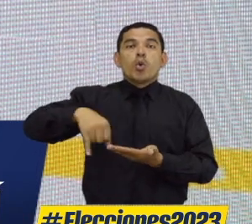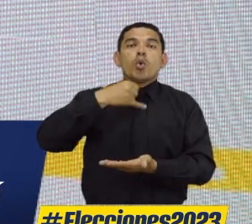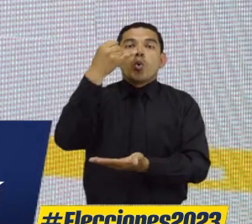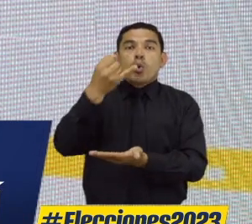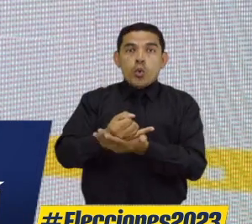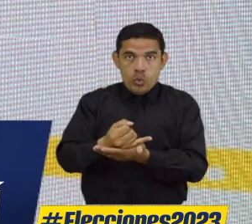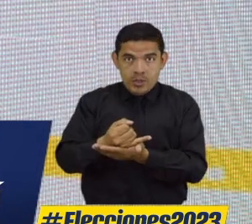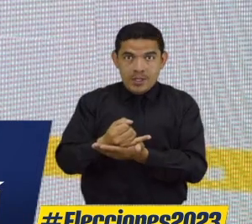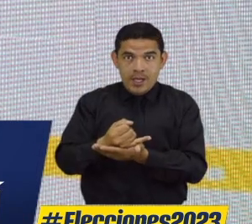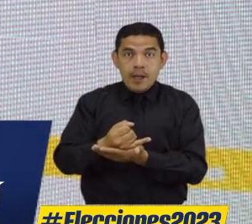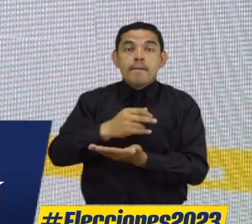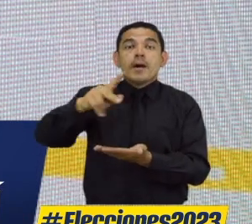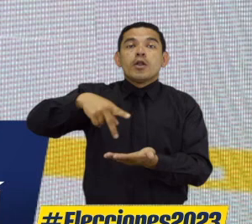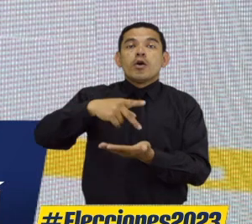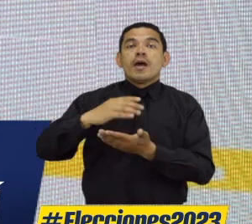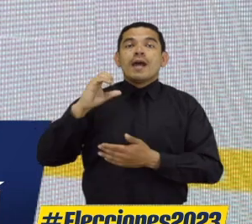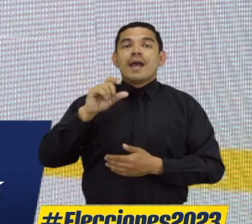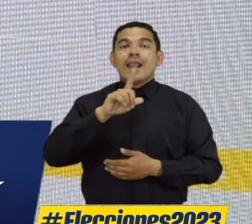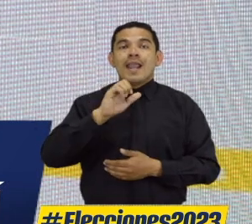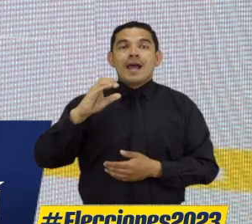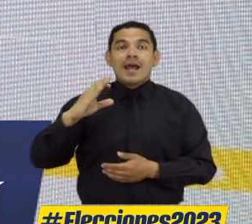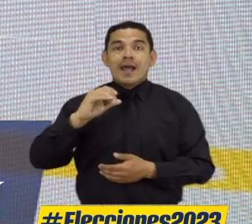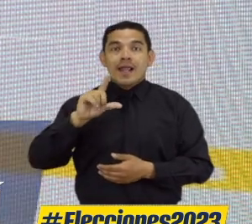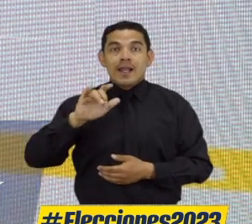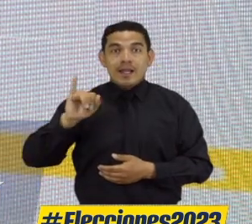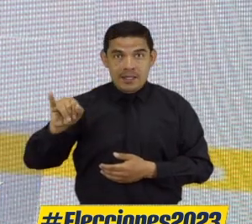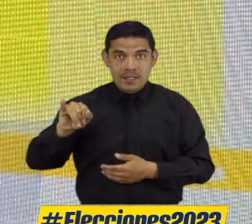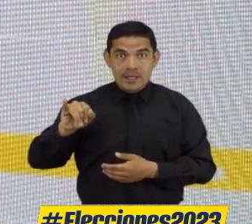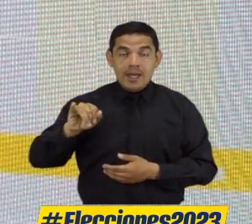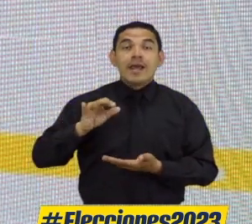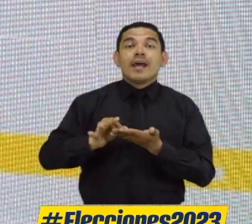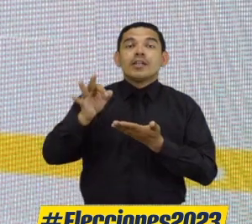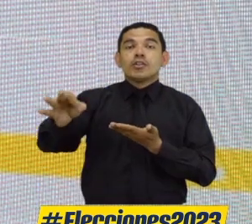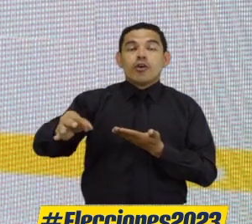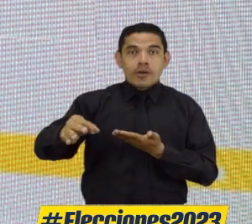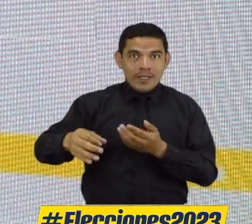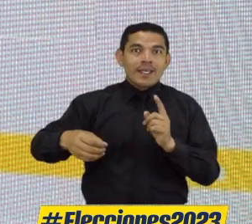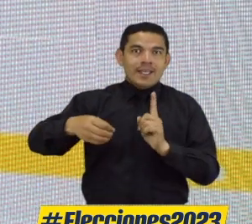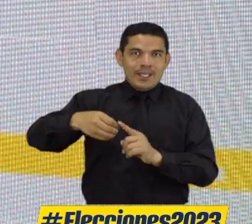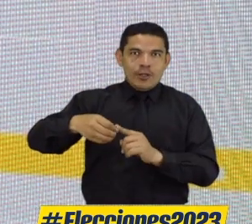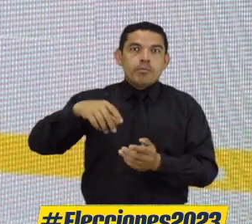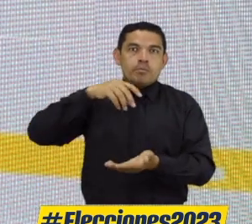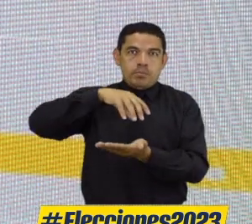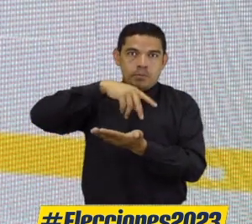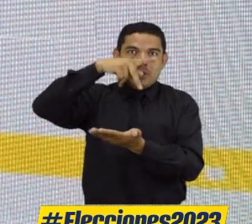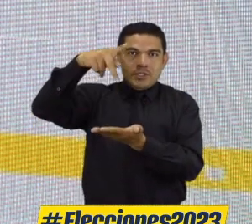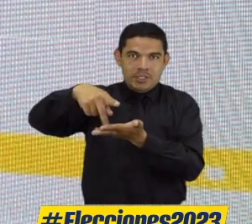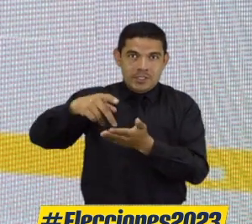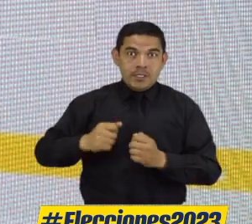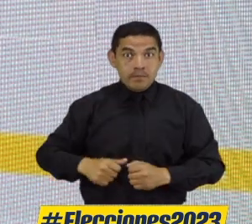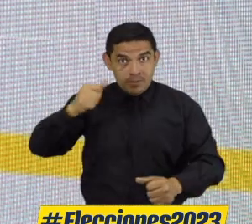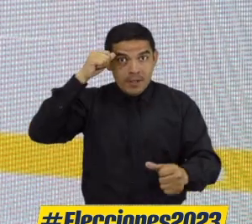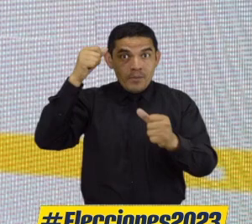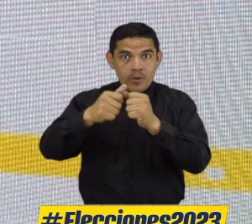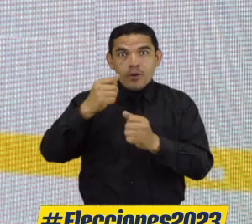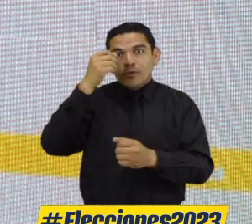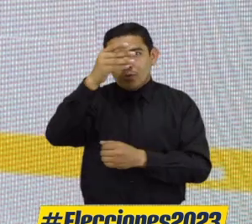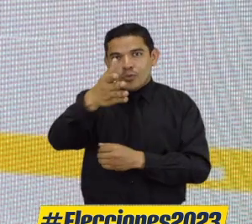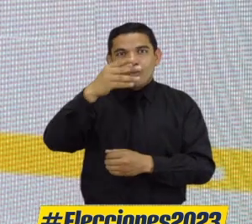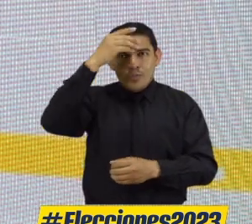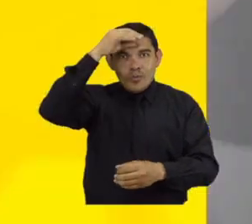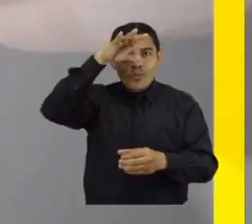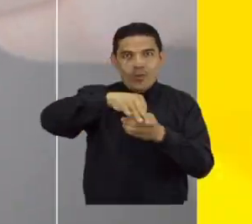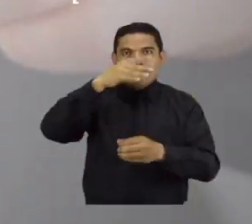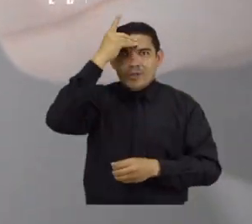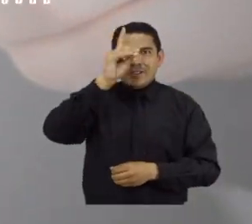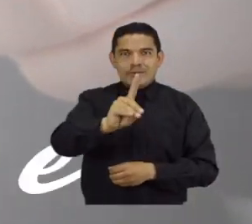Parroquial de Calacalí, Cantón Quito, provincia de Pichincha. Nos vemos en el próximo informativo y recuerda que tu voto decide.